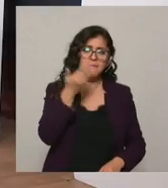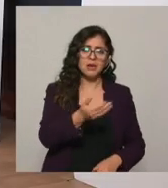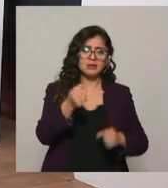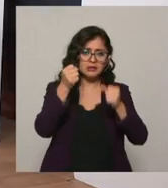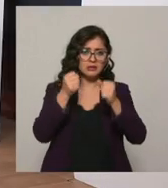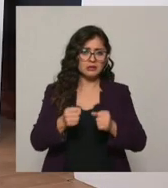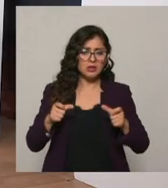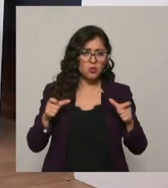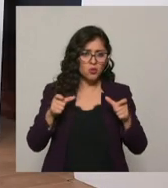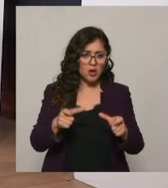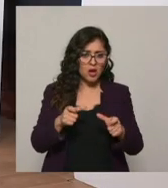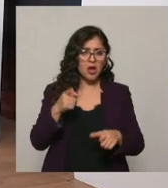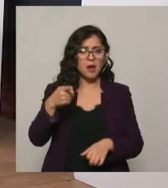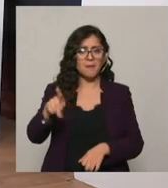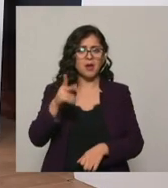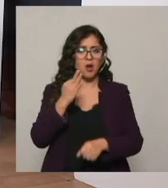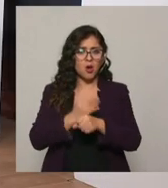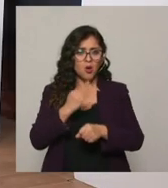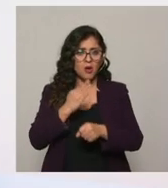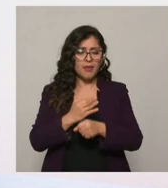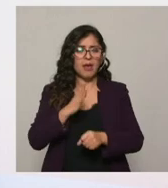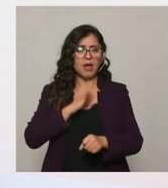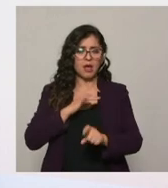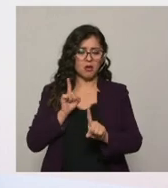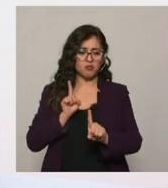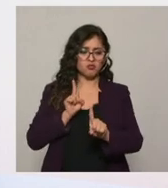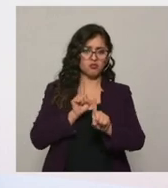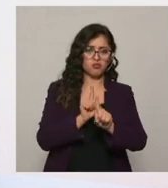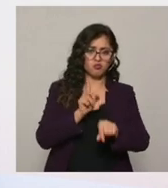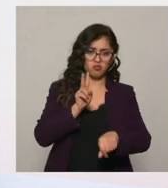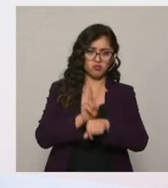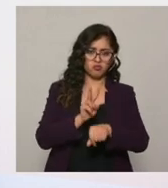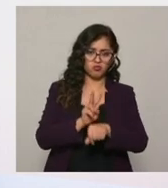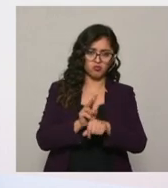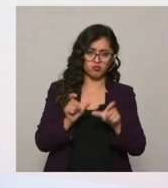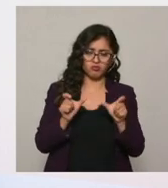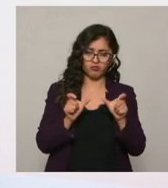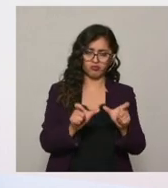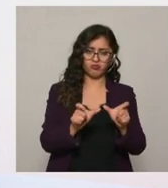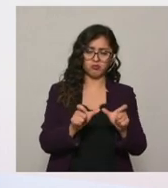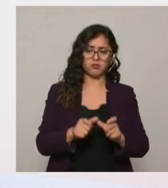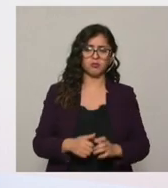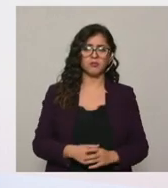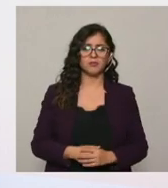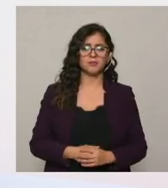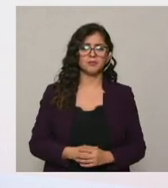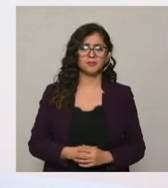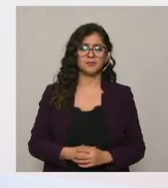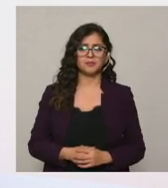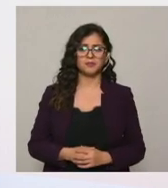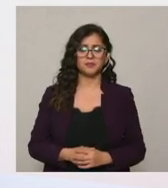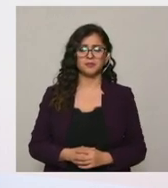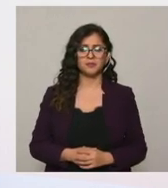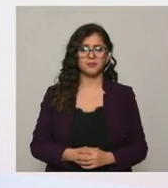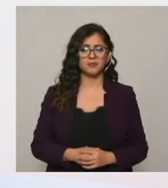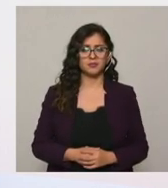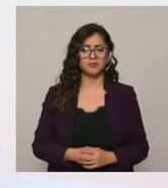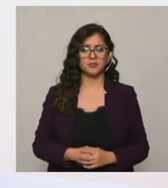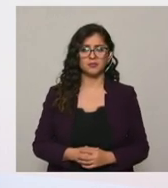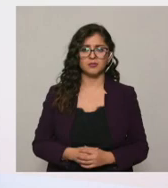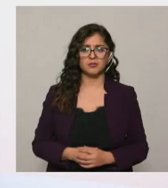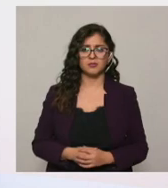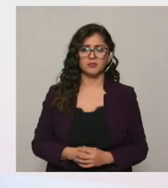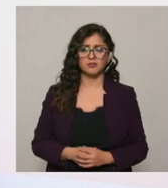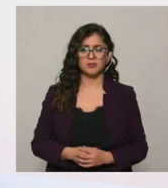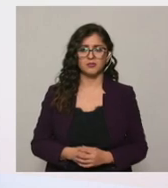este momento tengo entendido que tienes escolta. Sí, de hecho, desde pues ya bastante tiempo, te